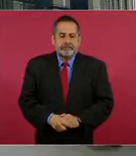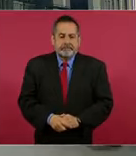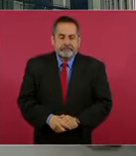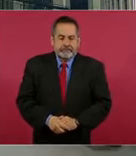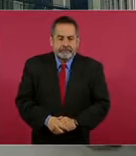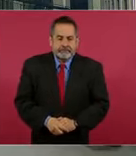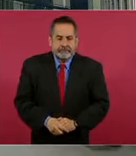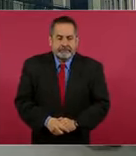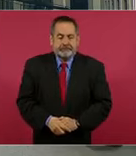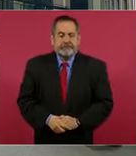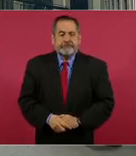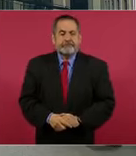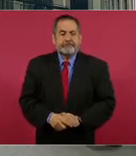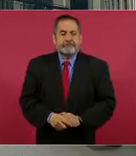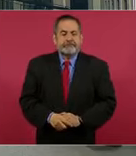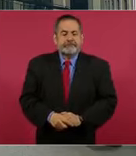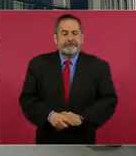Desde